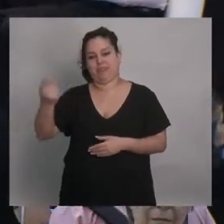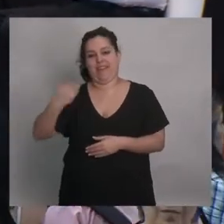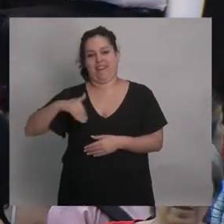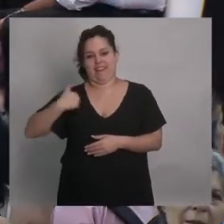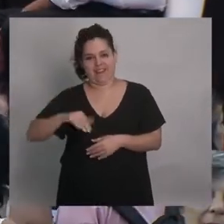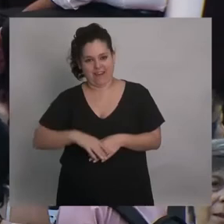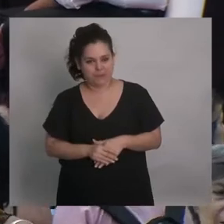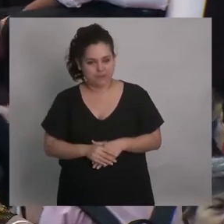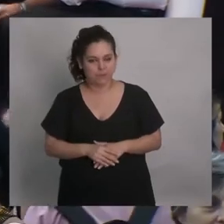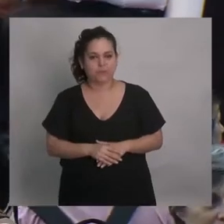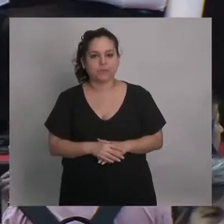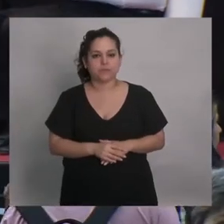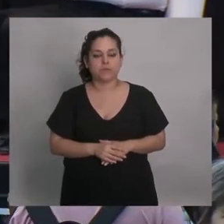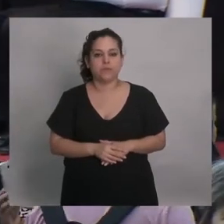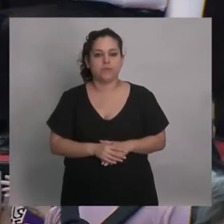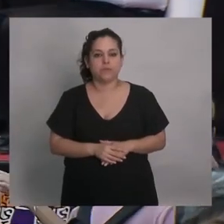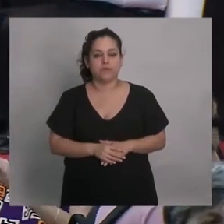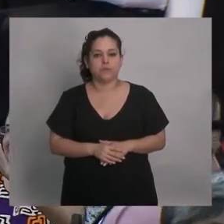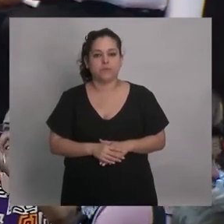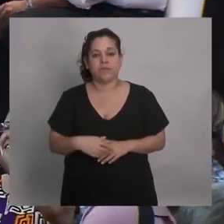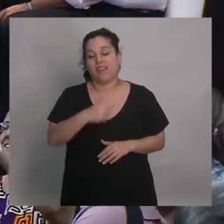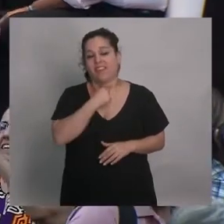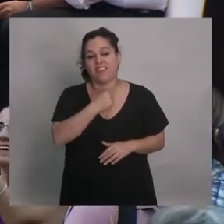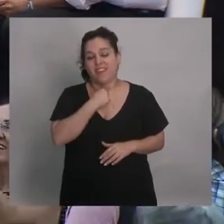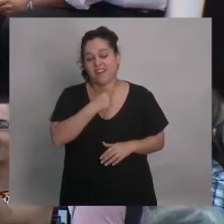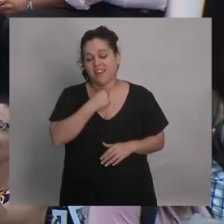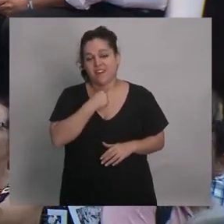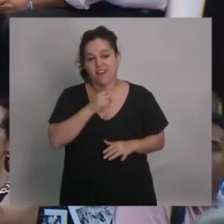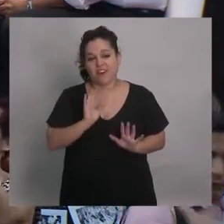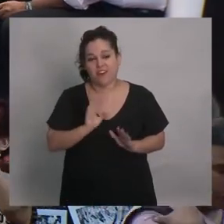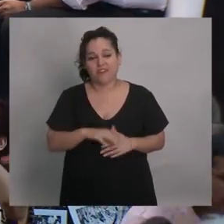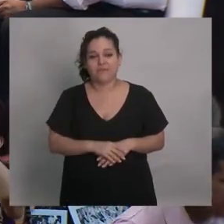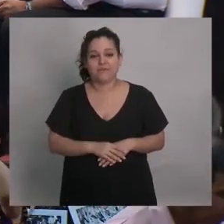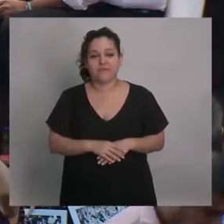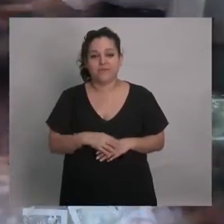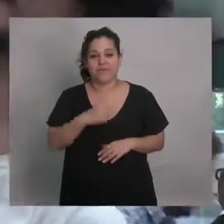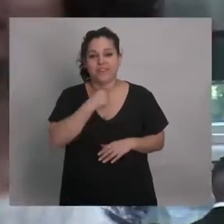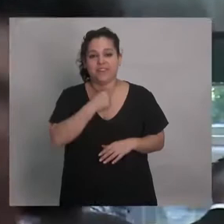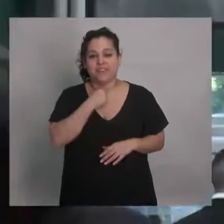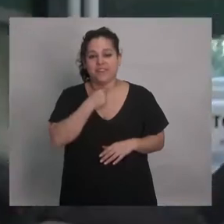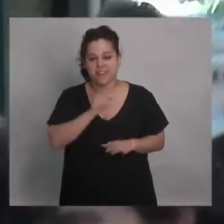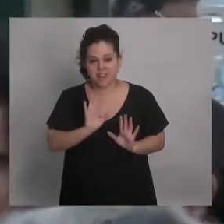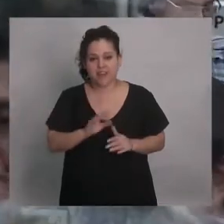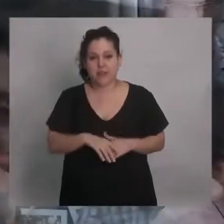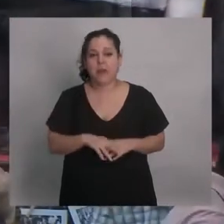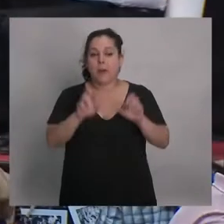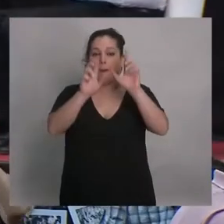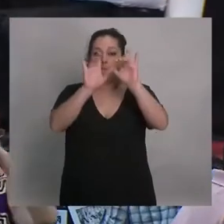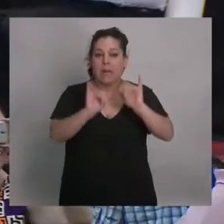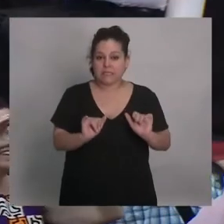yo quiero entonces hacer una provocación paz y justicia